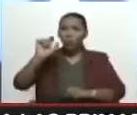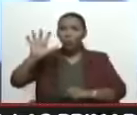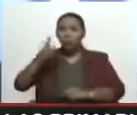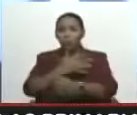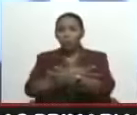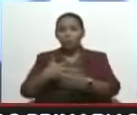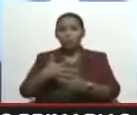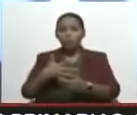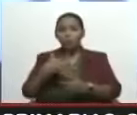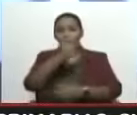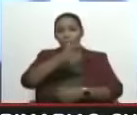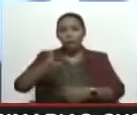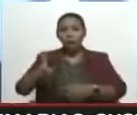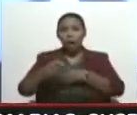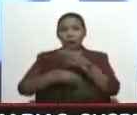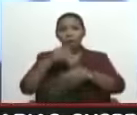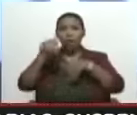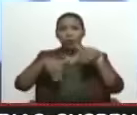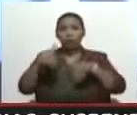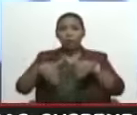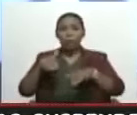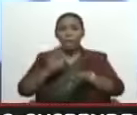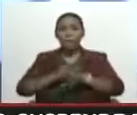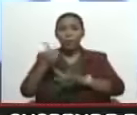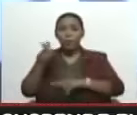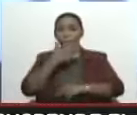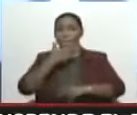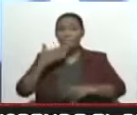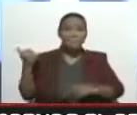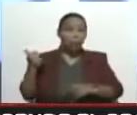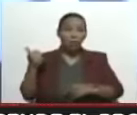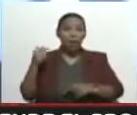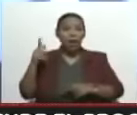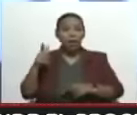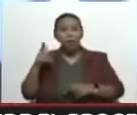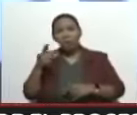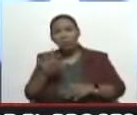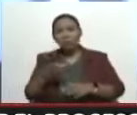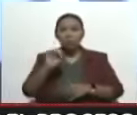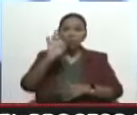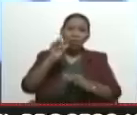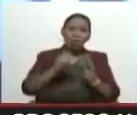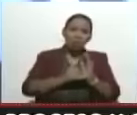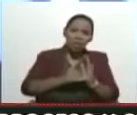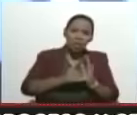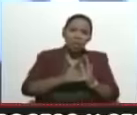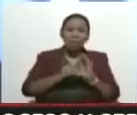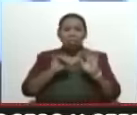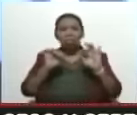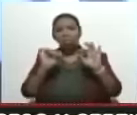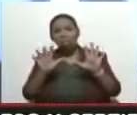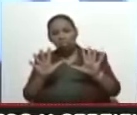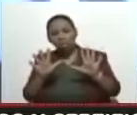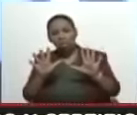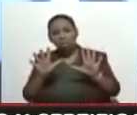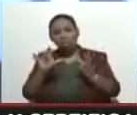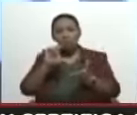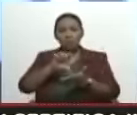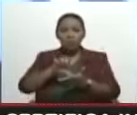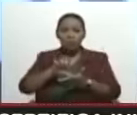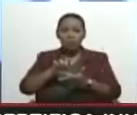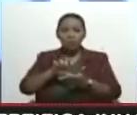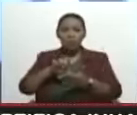personas hayan sufragado un evento, porque las mejores estimaciones, ellos dijeron que tenían 3.010 centros, más adelante veremos las láminas, pero